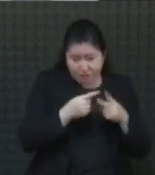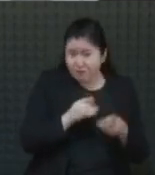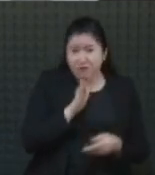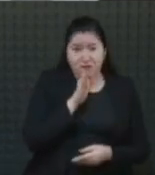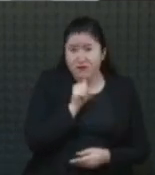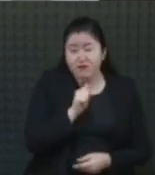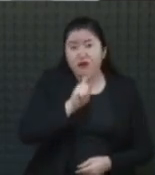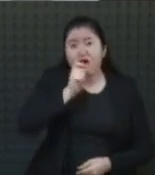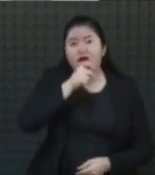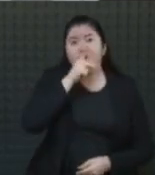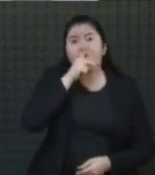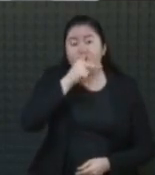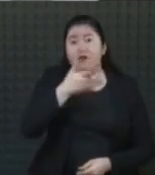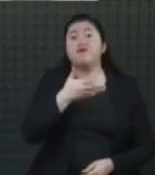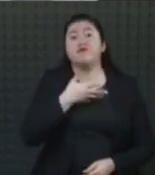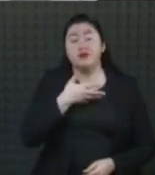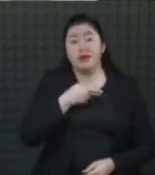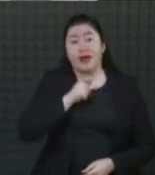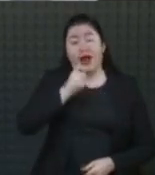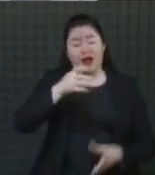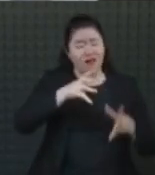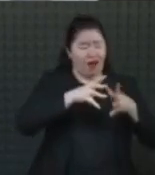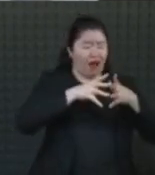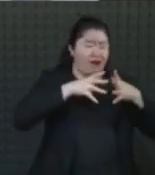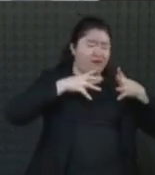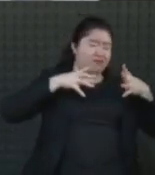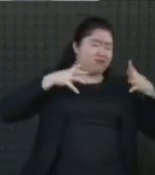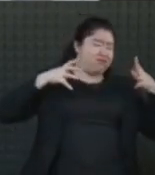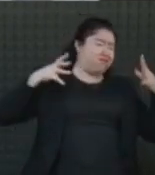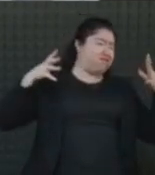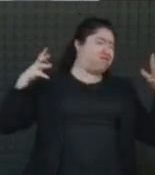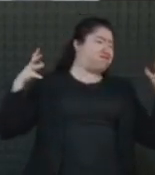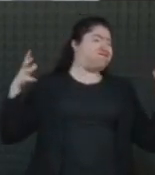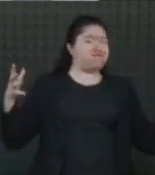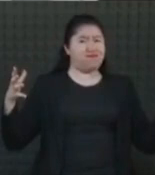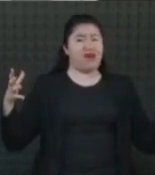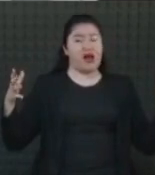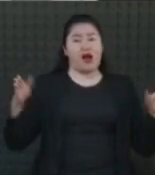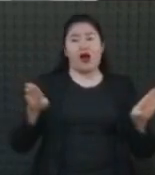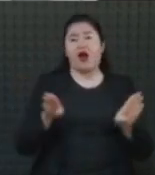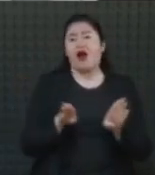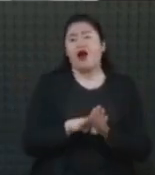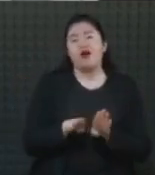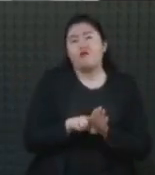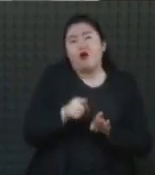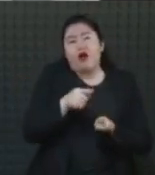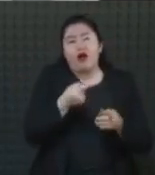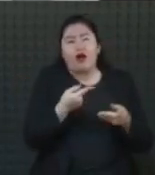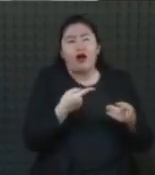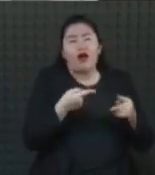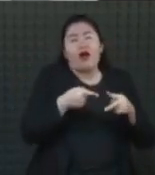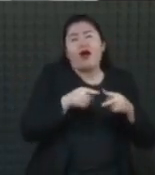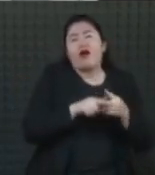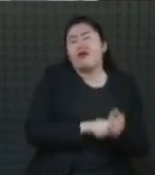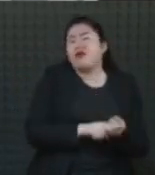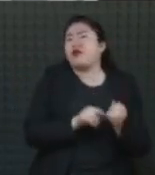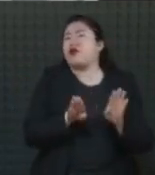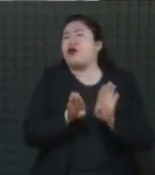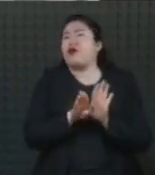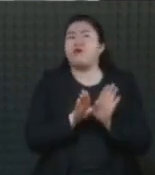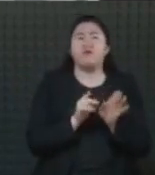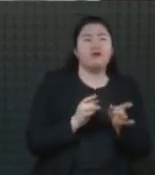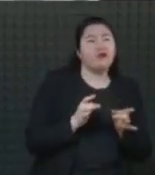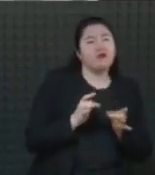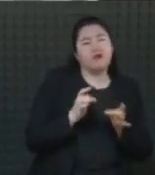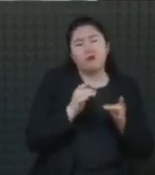este caso sería inmensidad. Es como una palabra húmeda de misterio. Con ella no